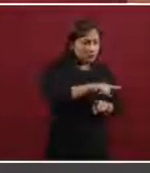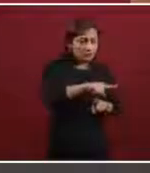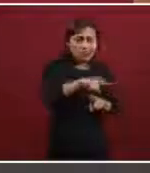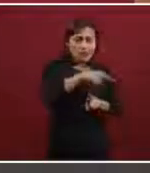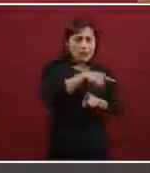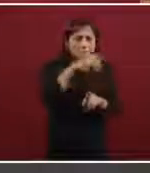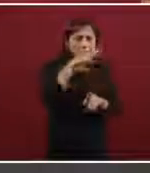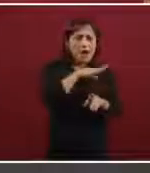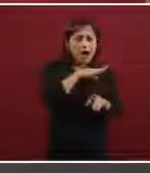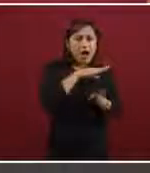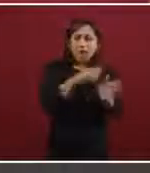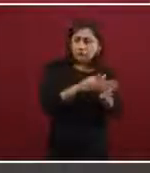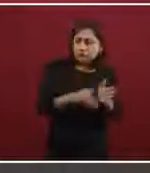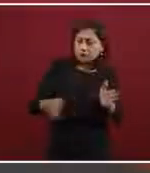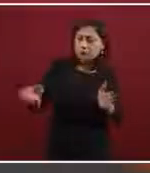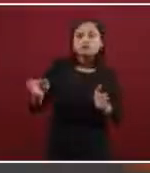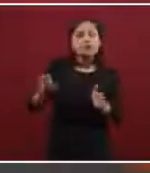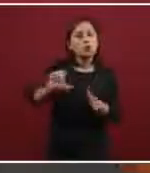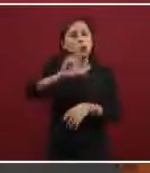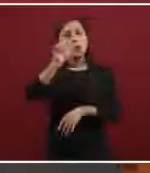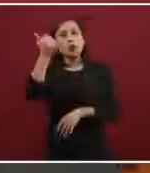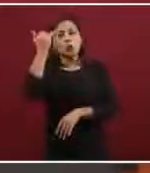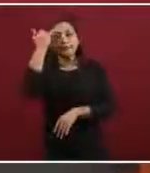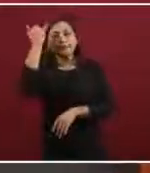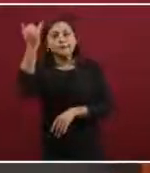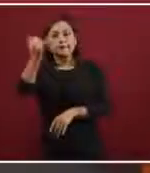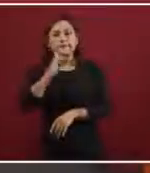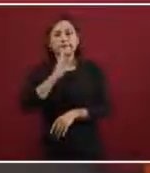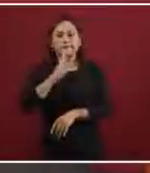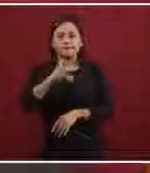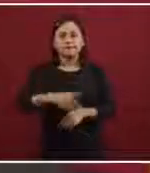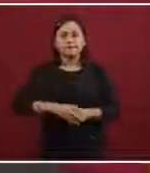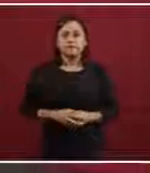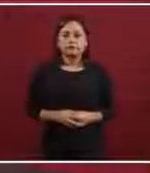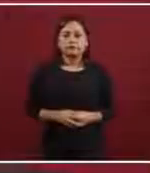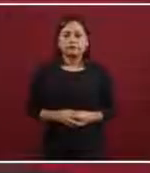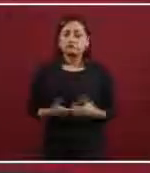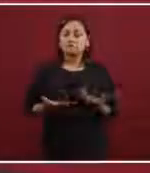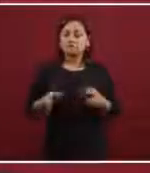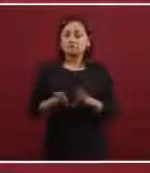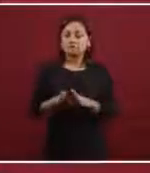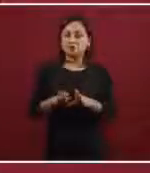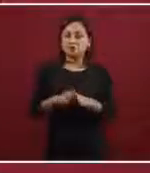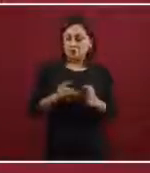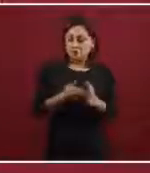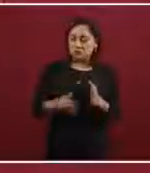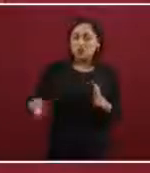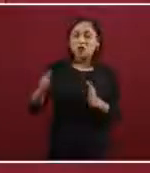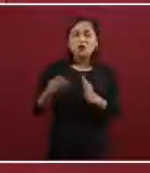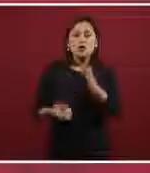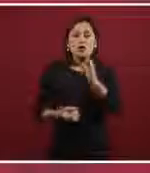en sus propios términos hablamos de un nuevo paradigma